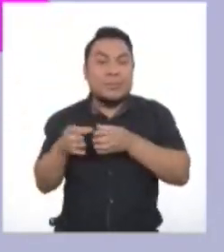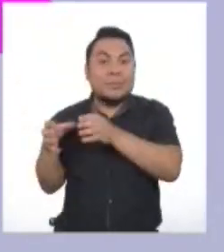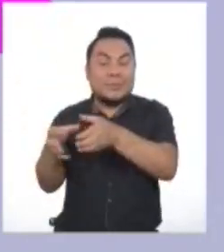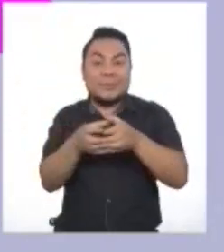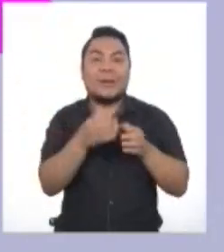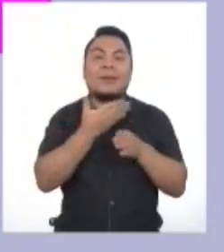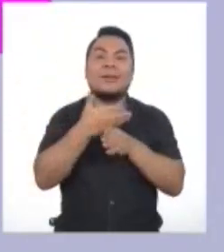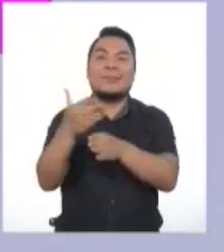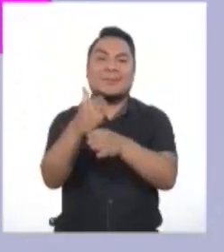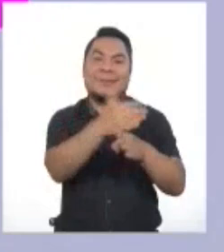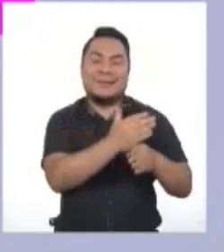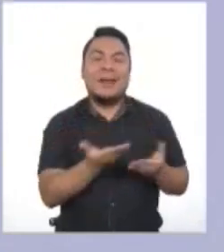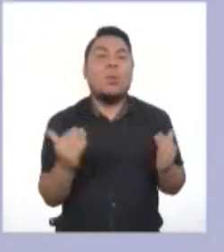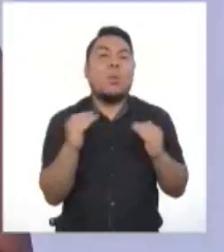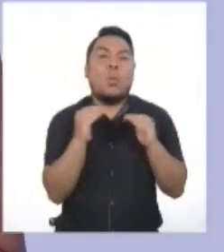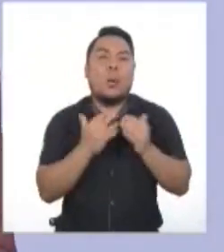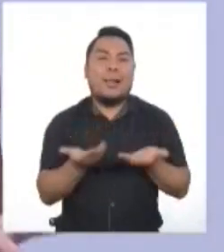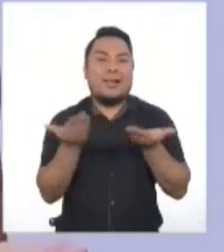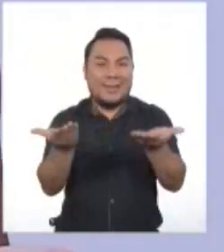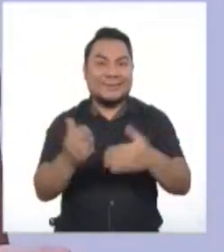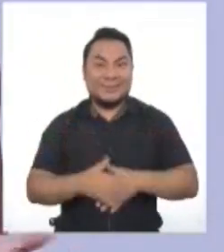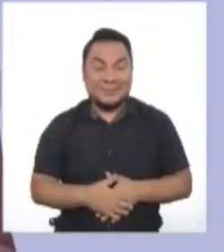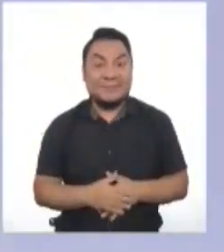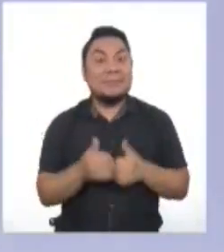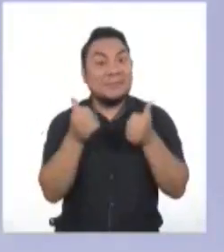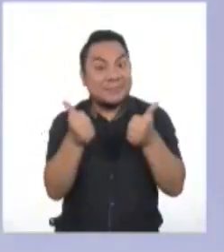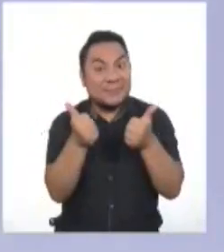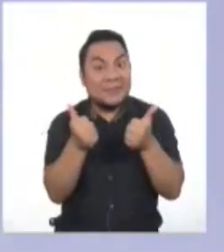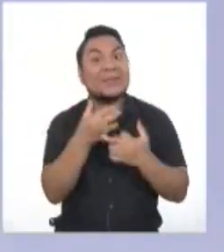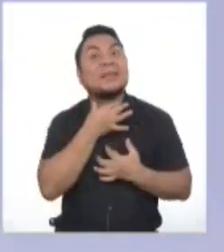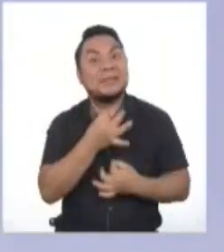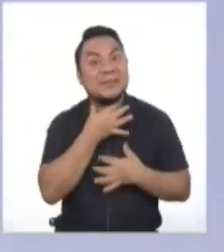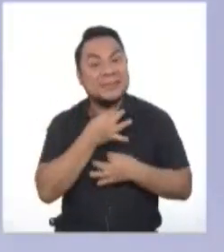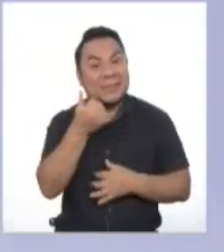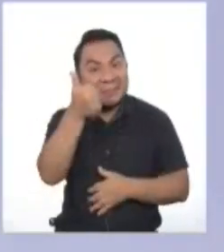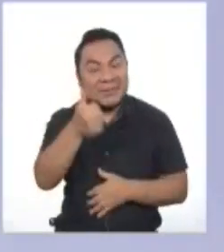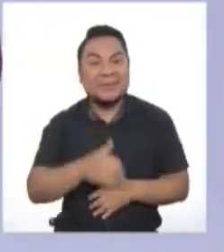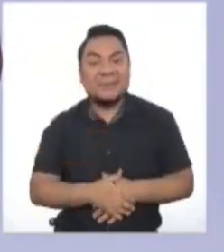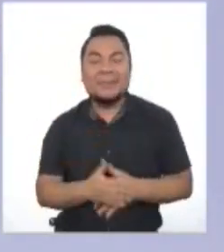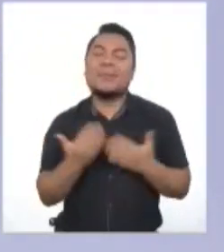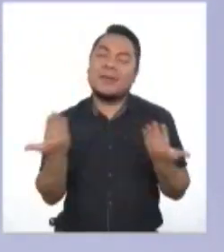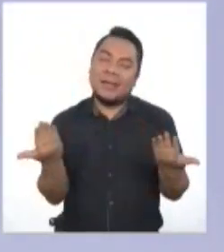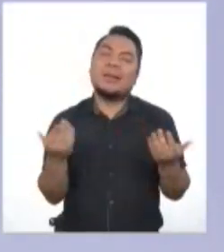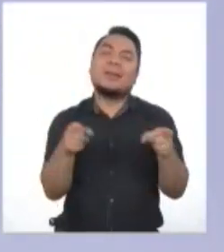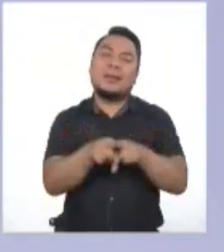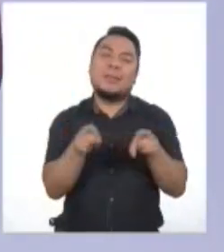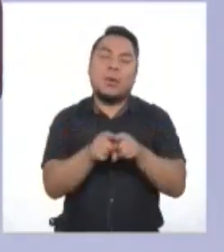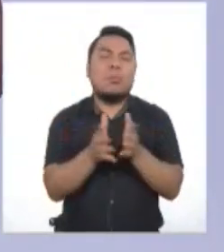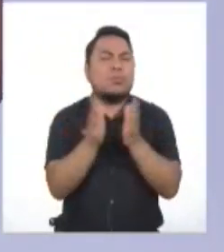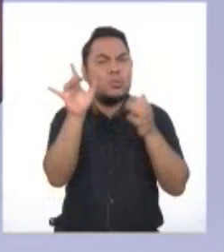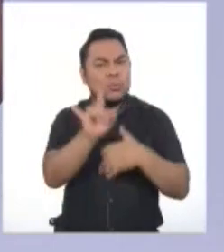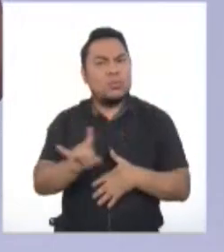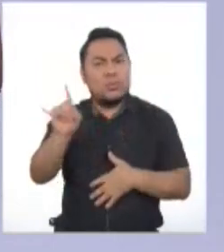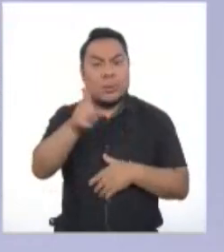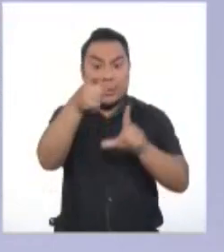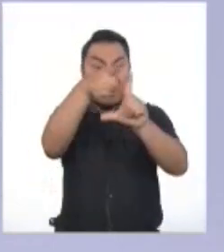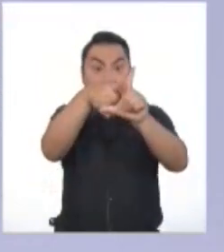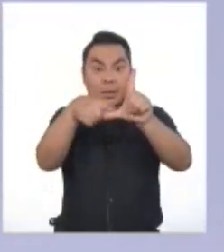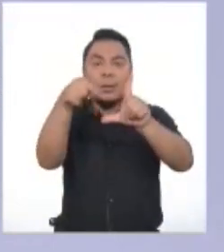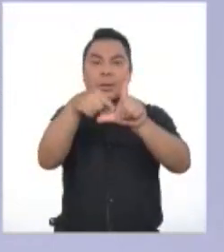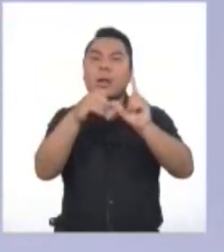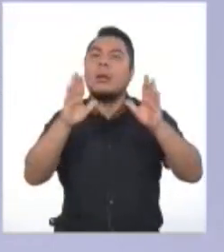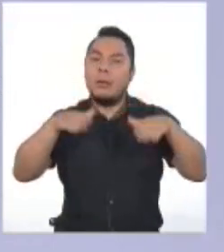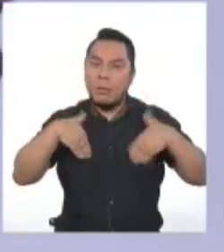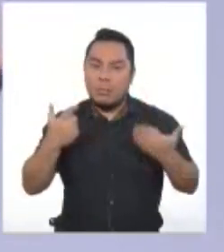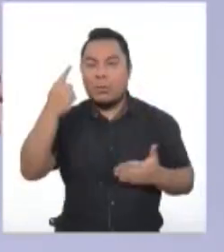también repartos en cantidades iguales. ¿Qué tal? Interesante, ¿verdad? Y sobre todo, muy útil. La división es algo que